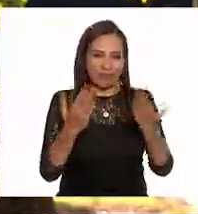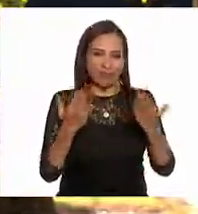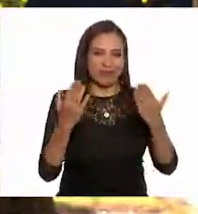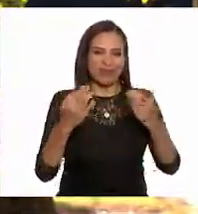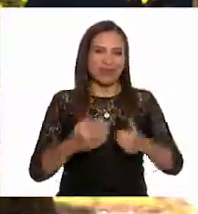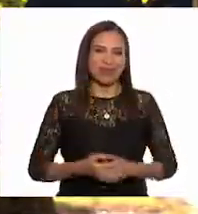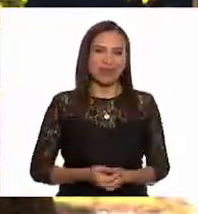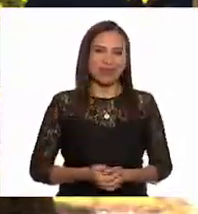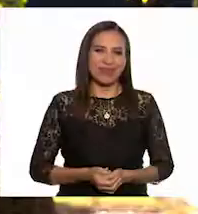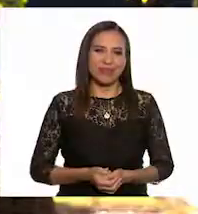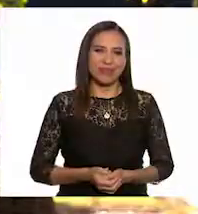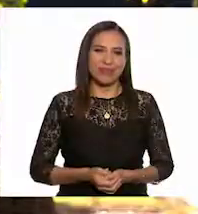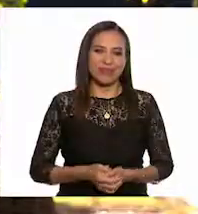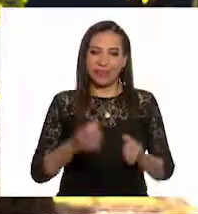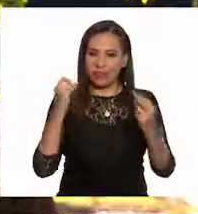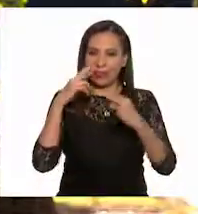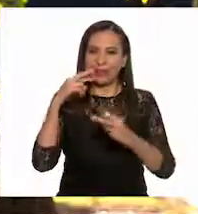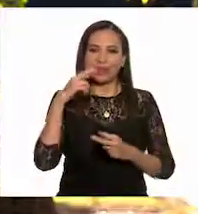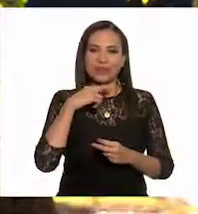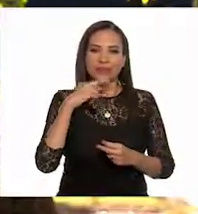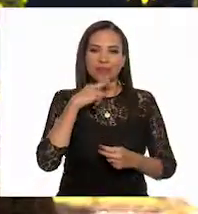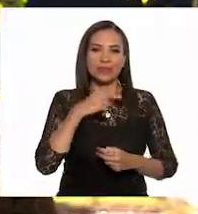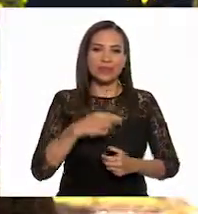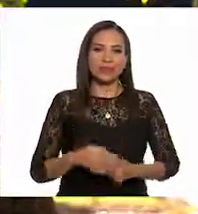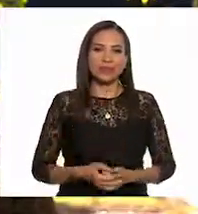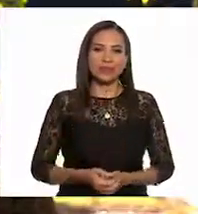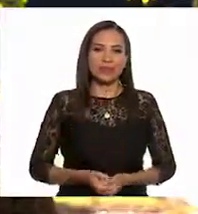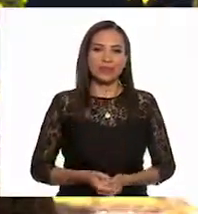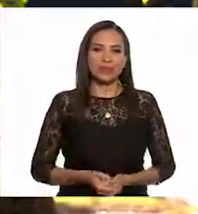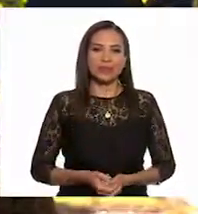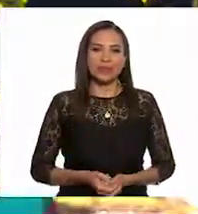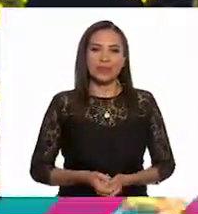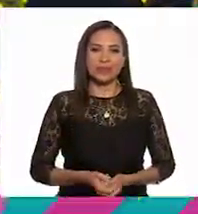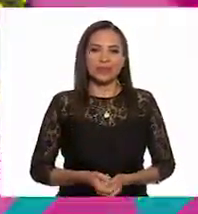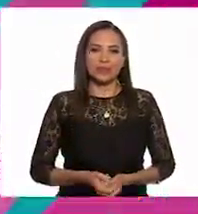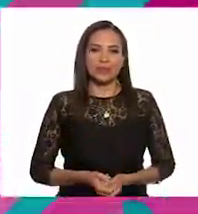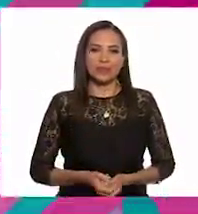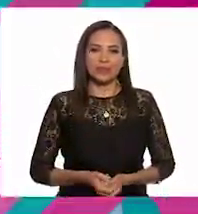¡Muy bien! ¡Nos vemos pronto!